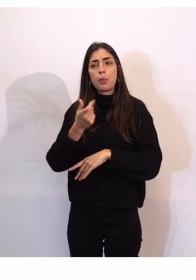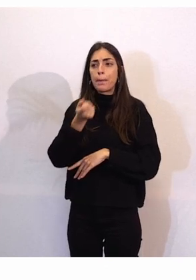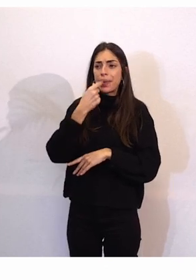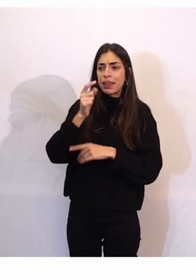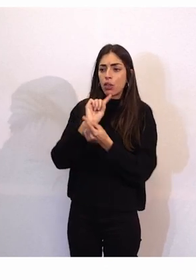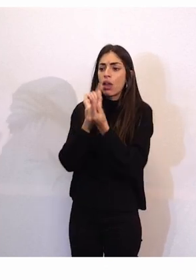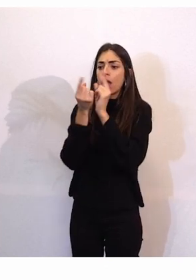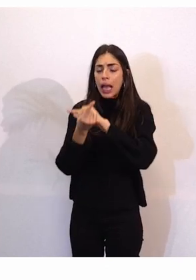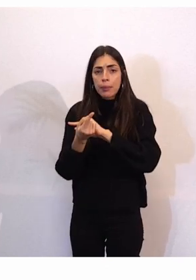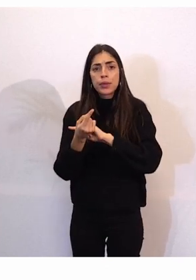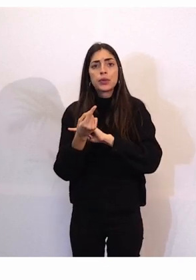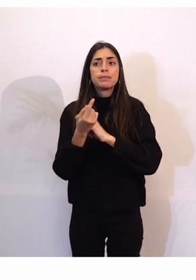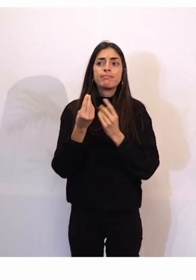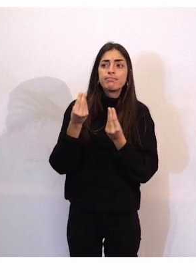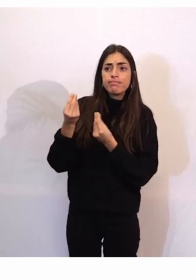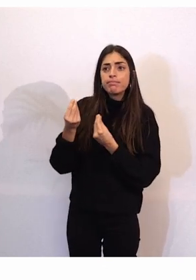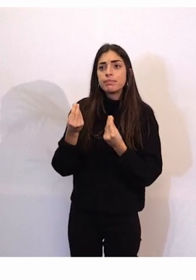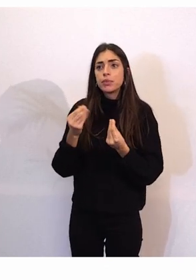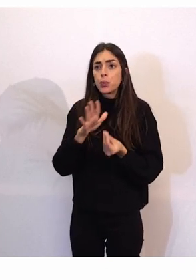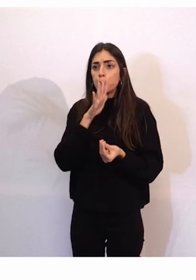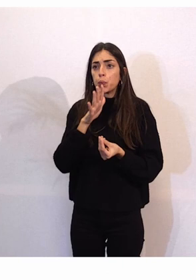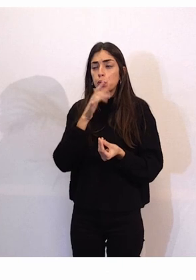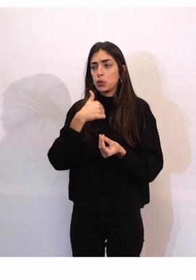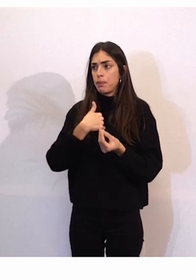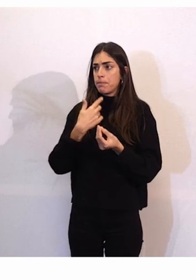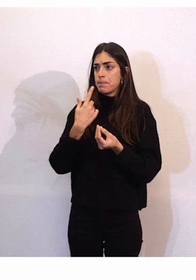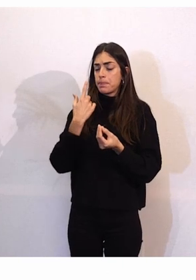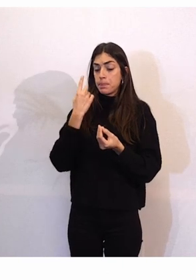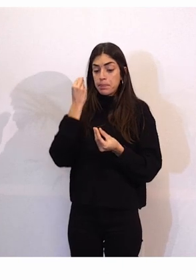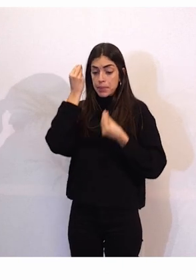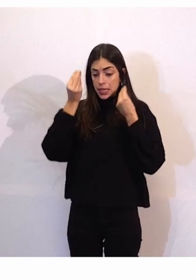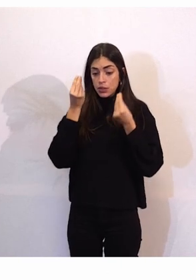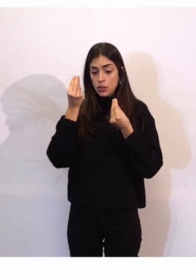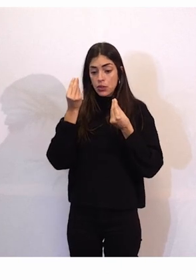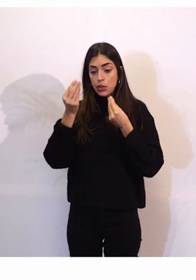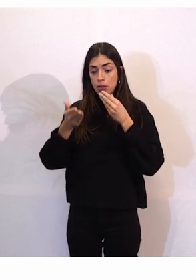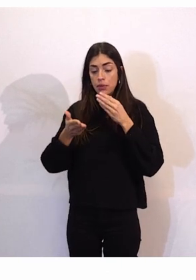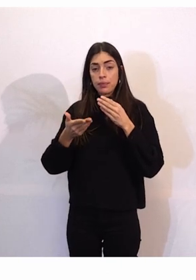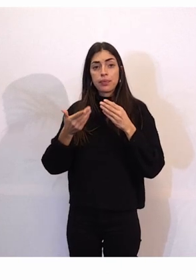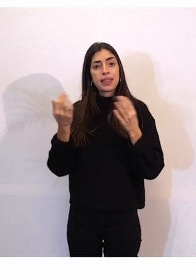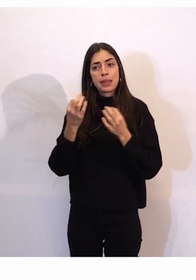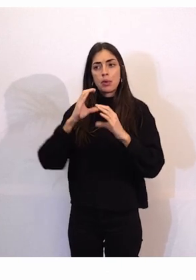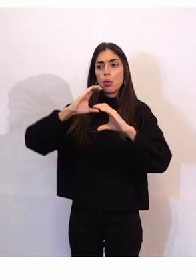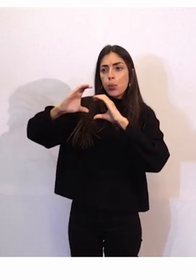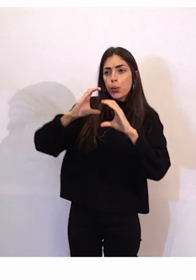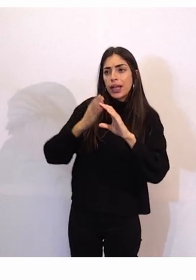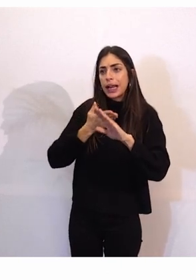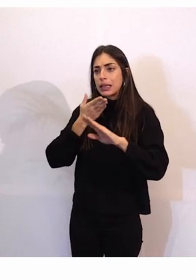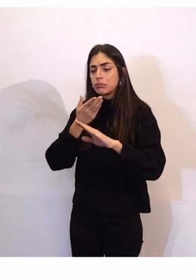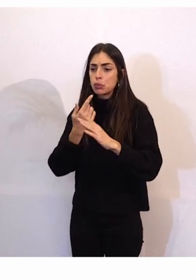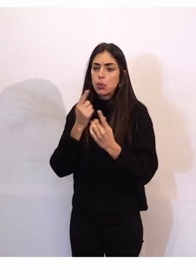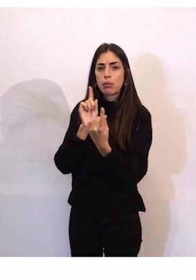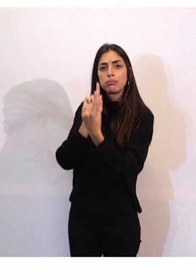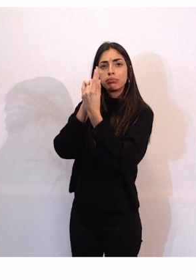medicación, no sé qué, no sé, porque veo que tengo que ir a comunicarme con ellos de otra